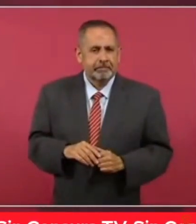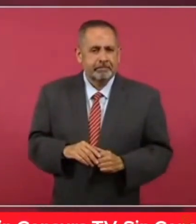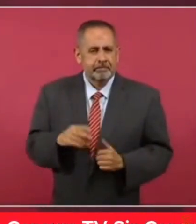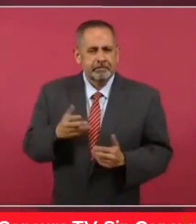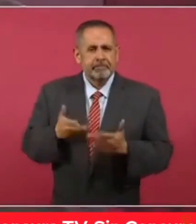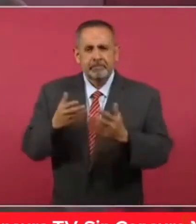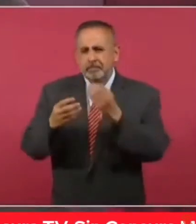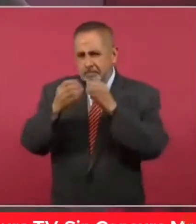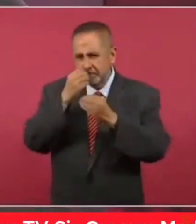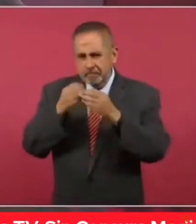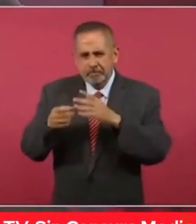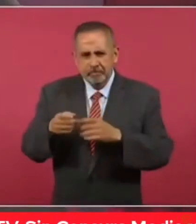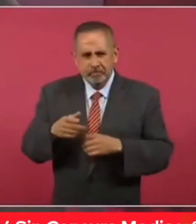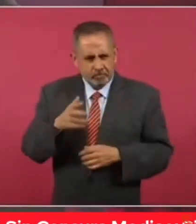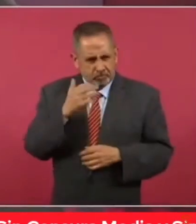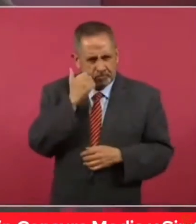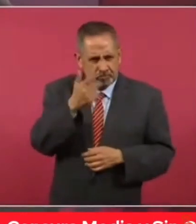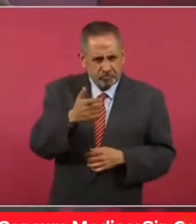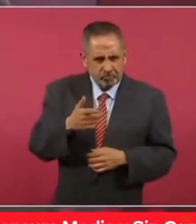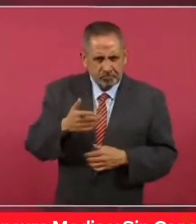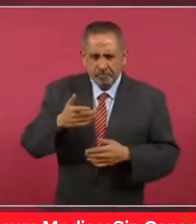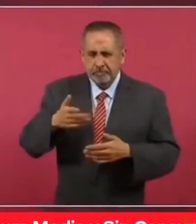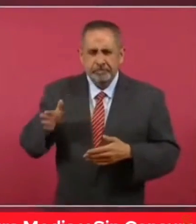y los invitaba y decían: ¿No quieres una